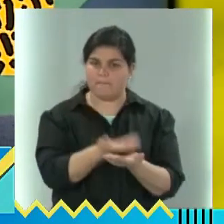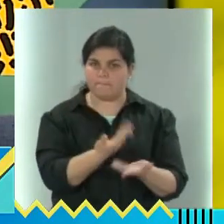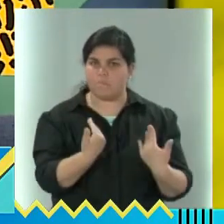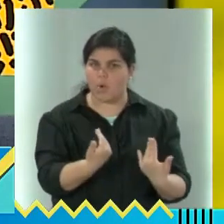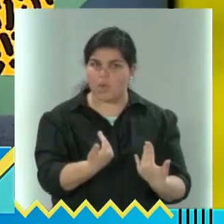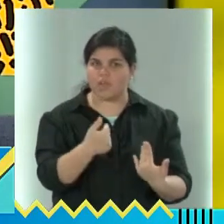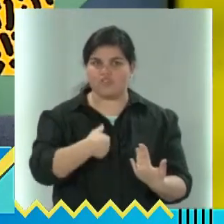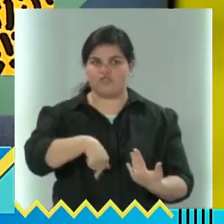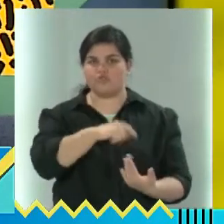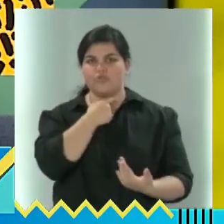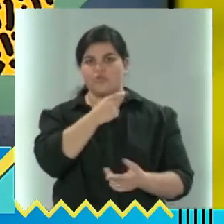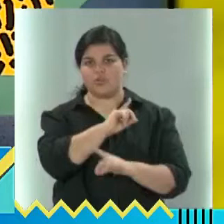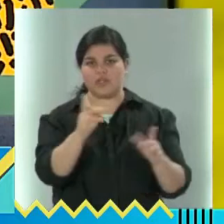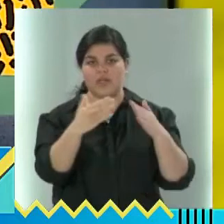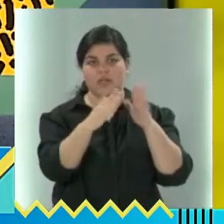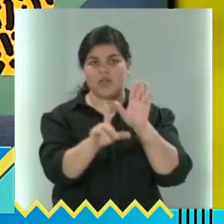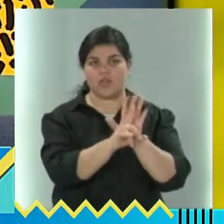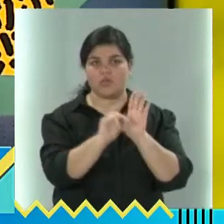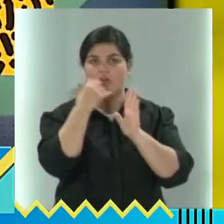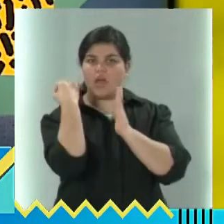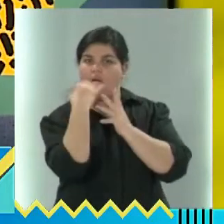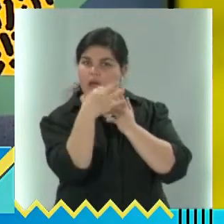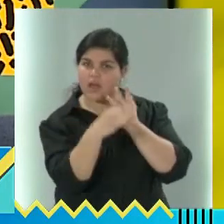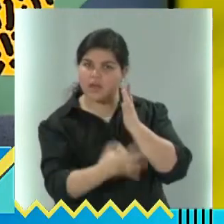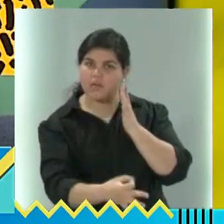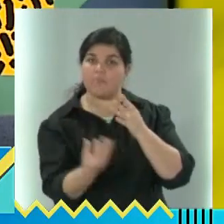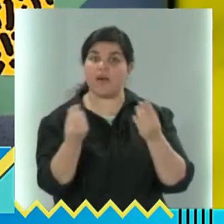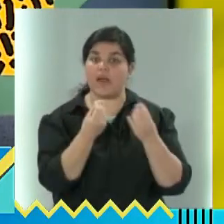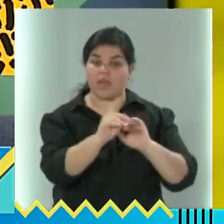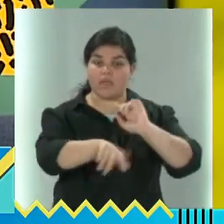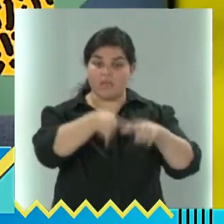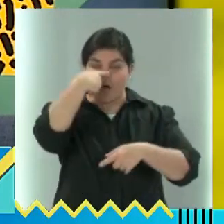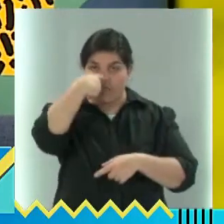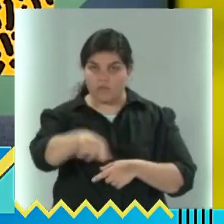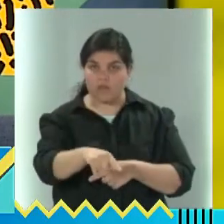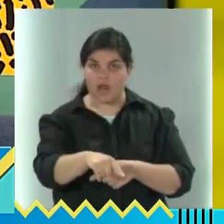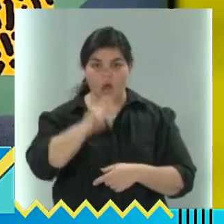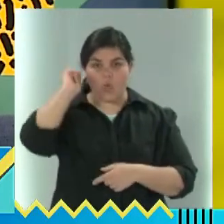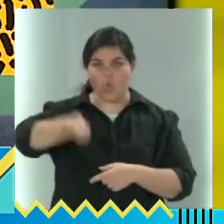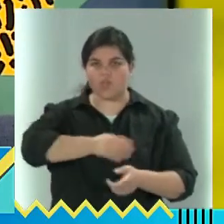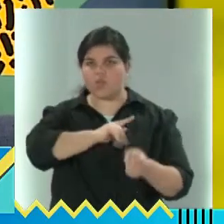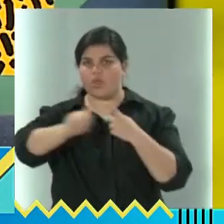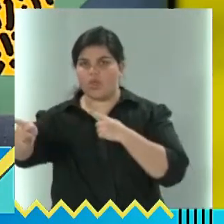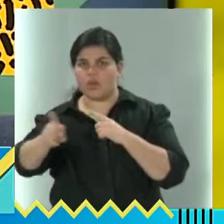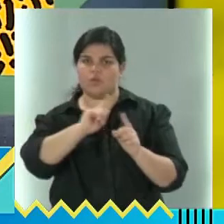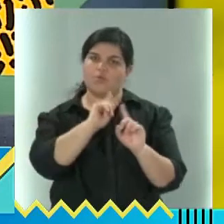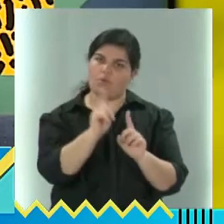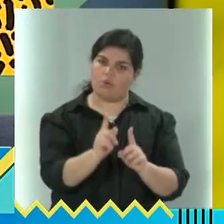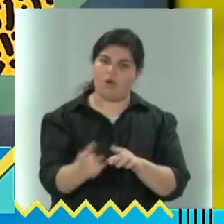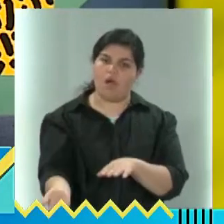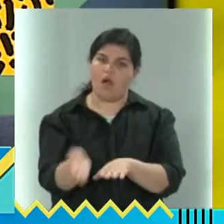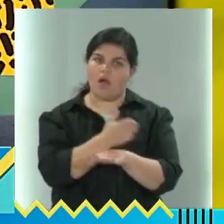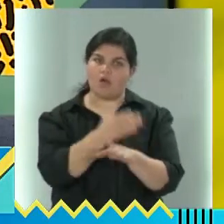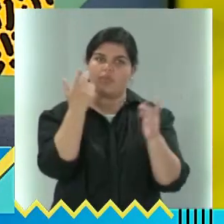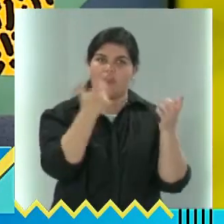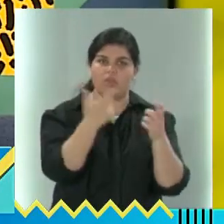desde el punto de vista de la legislatura, corregir estas cosas para evitar que se judicialicen o se impongan instancias